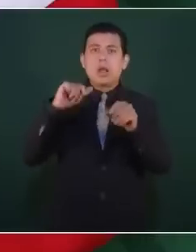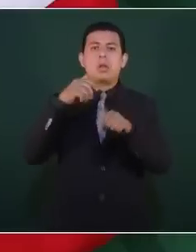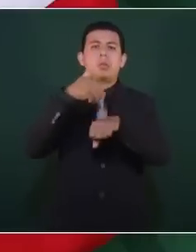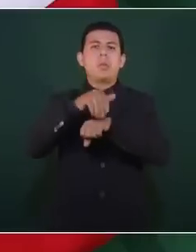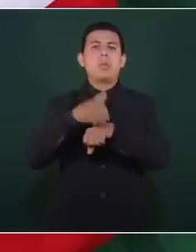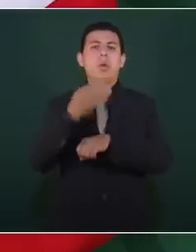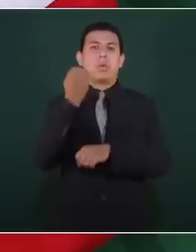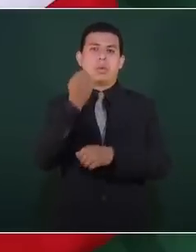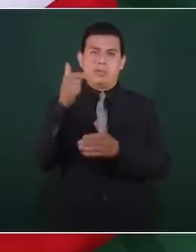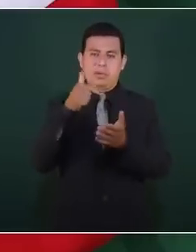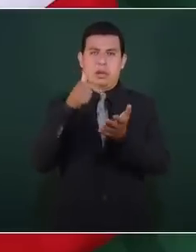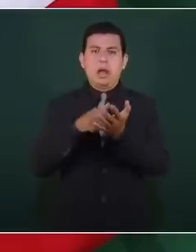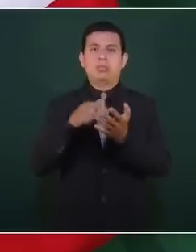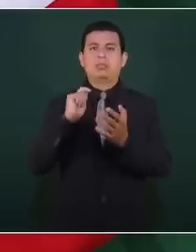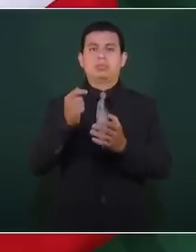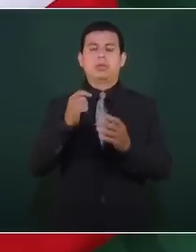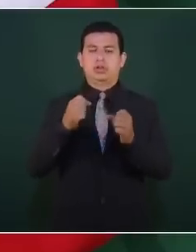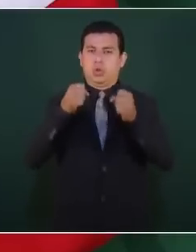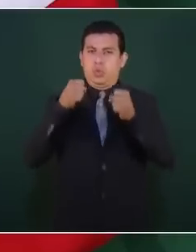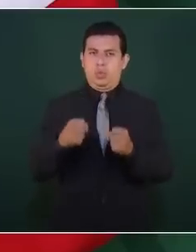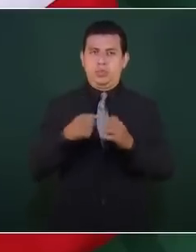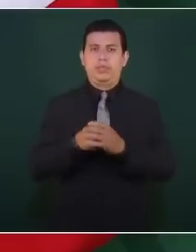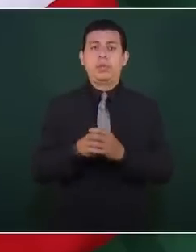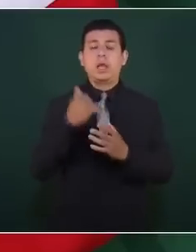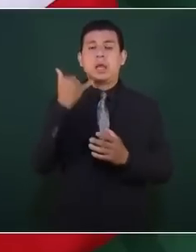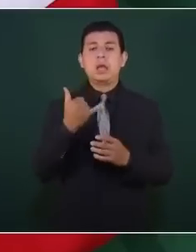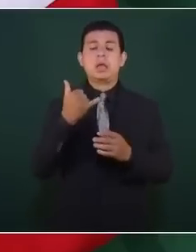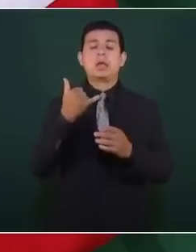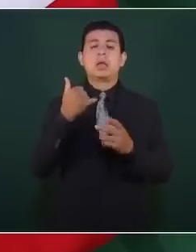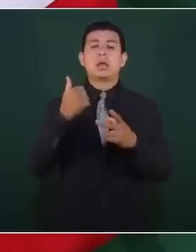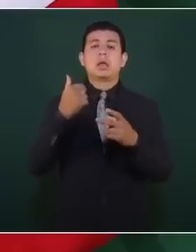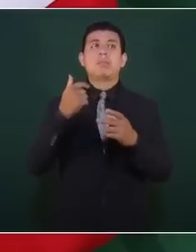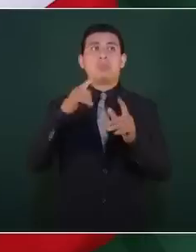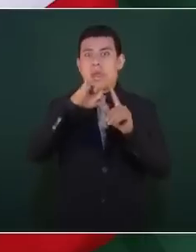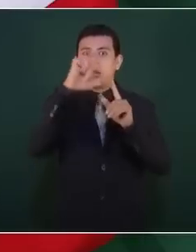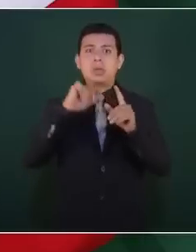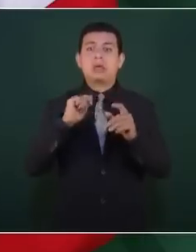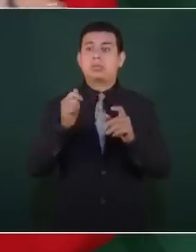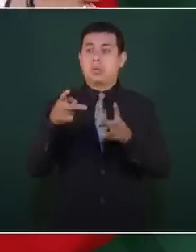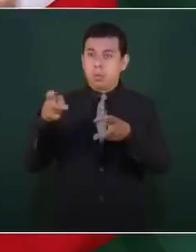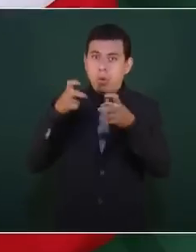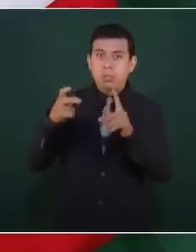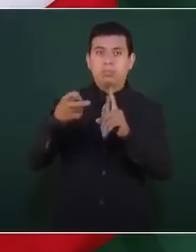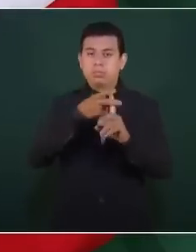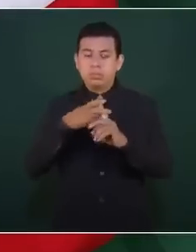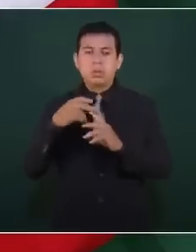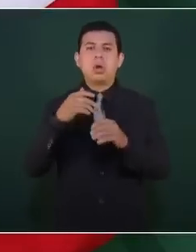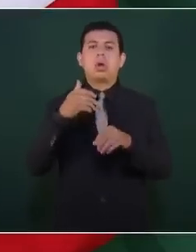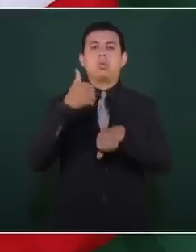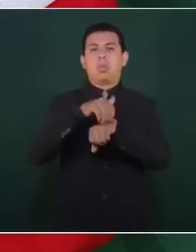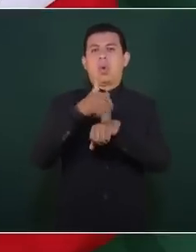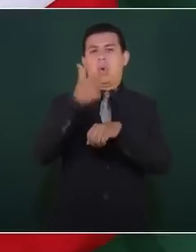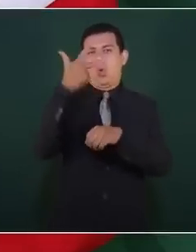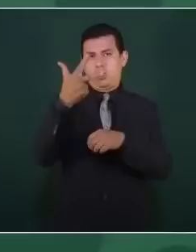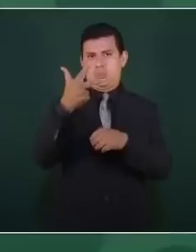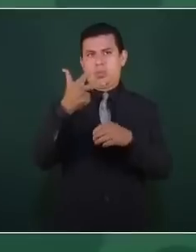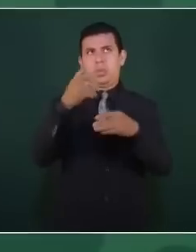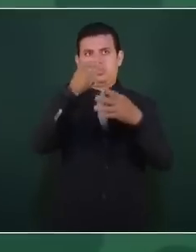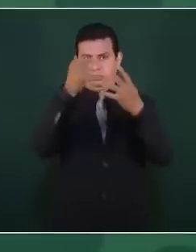delitos de alto impacto somos el estado 8 en seguridad a nivel nacional. Y lo más importante,